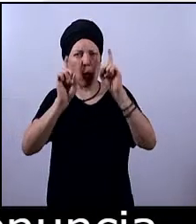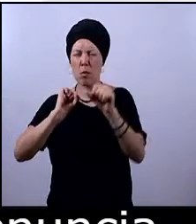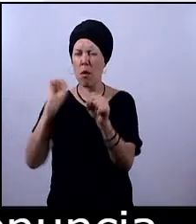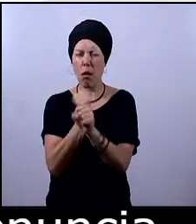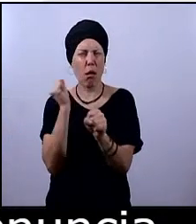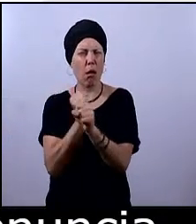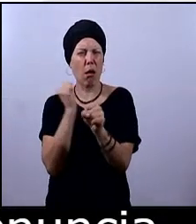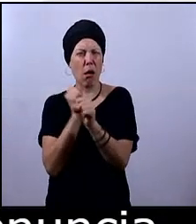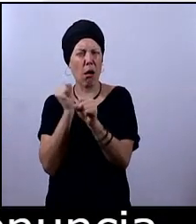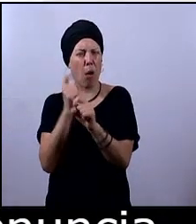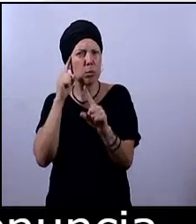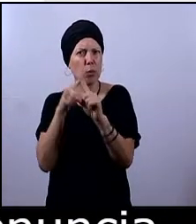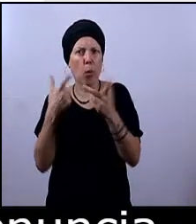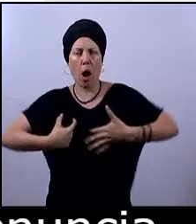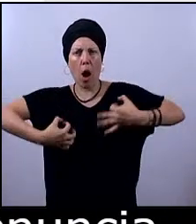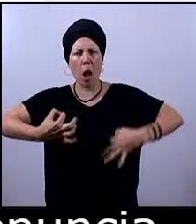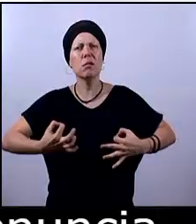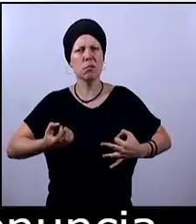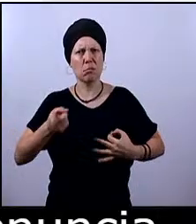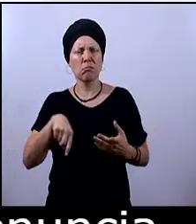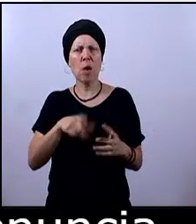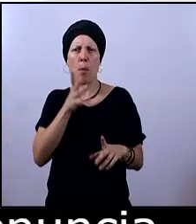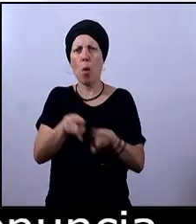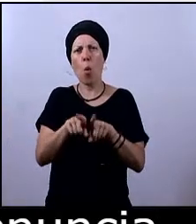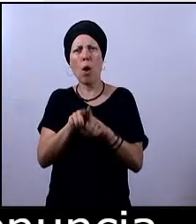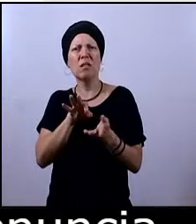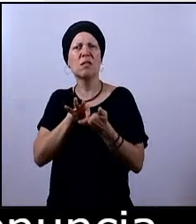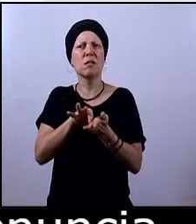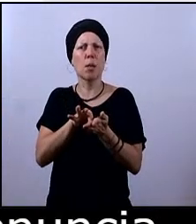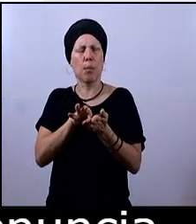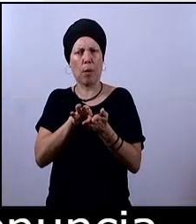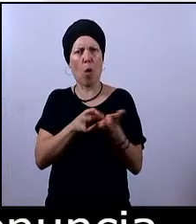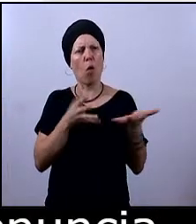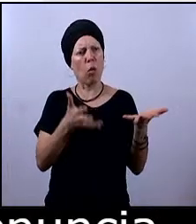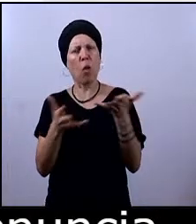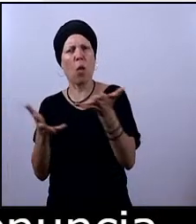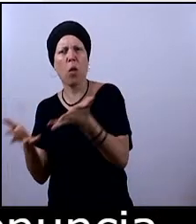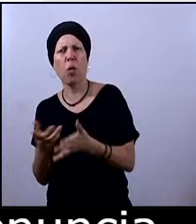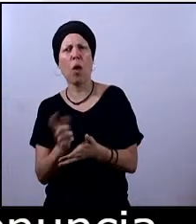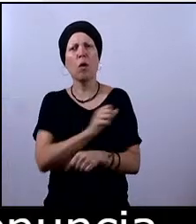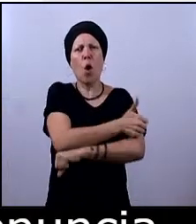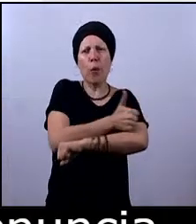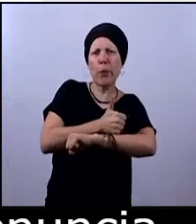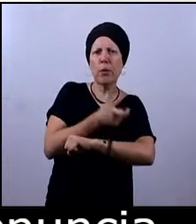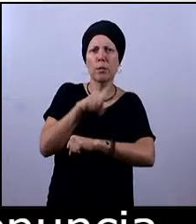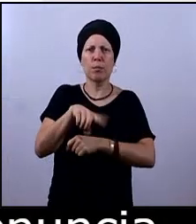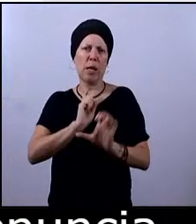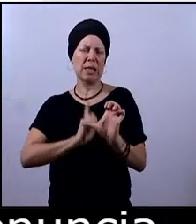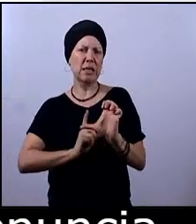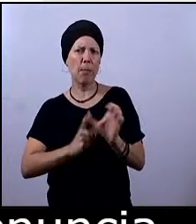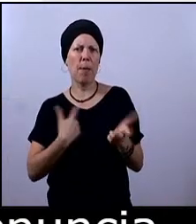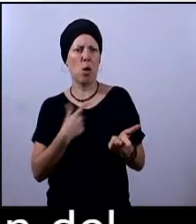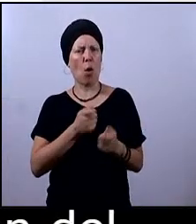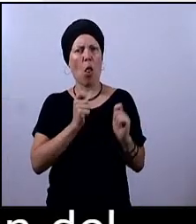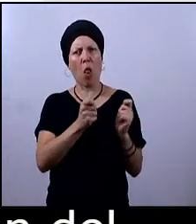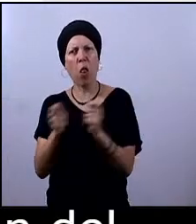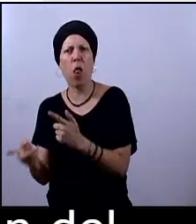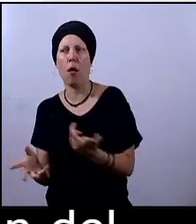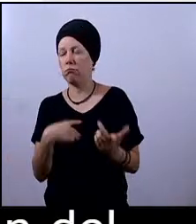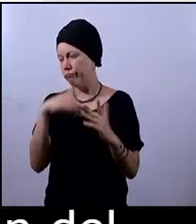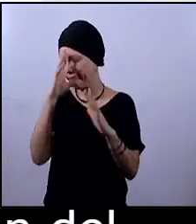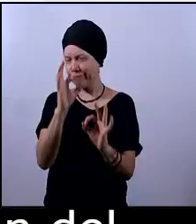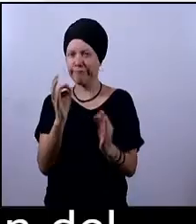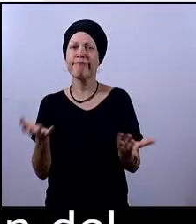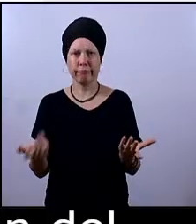para garantizar y para asegurar la prestación del servicio a esos ciudadanos, a esos extremeños que tienen, por